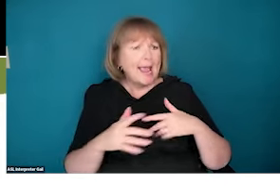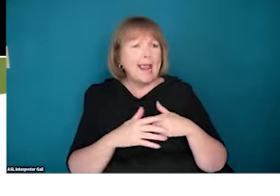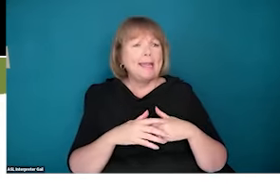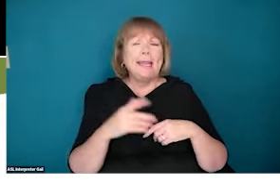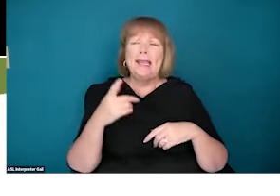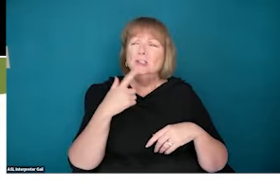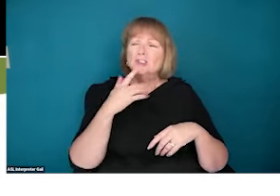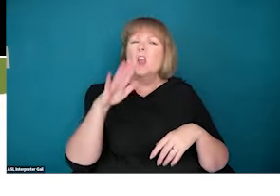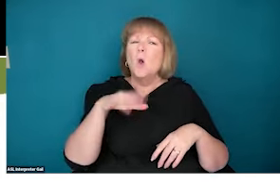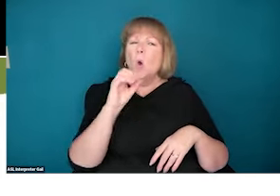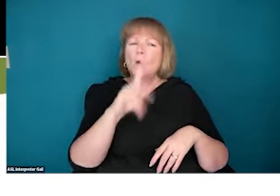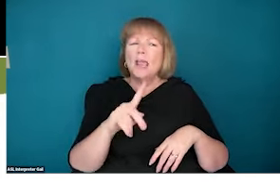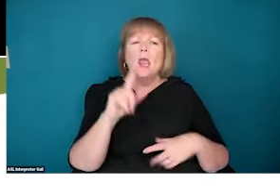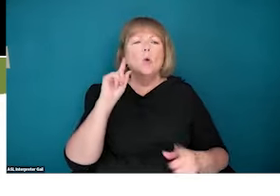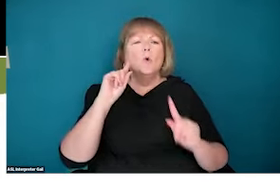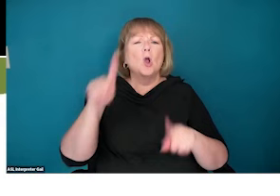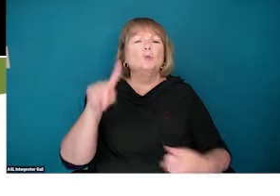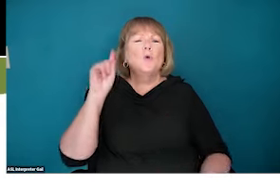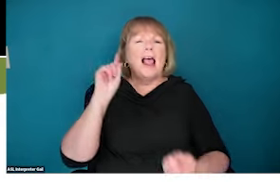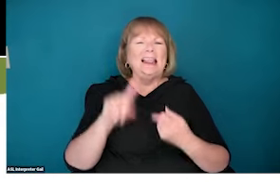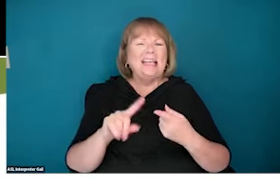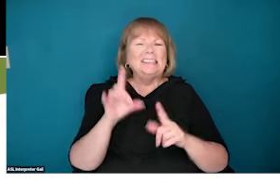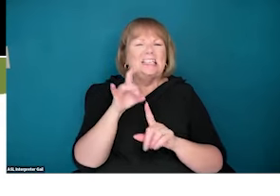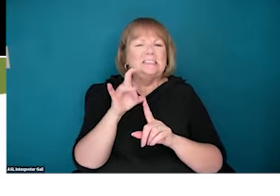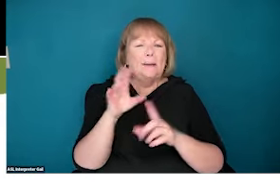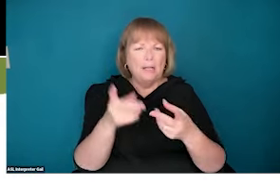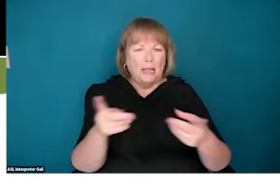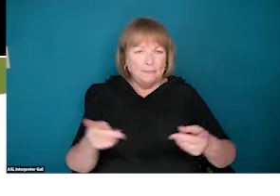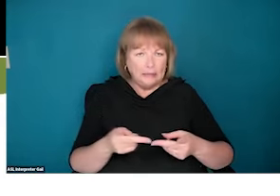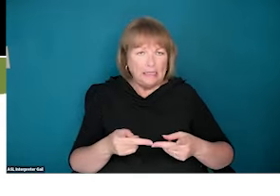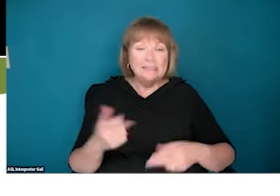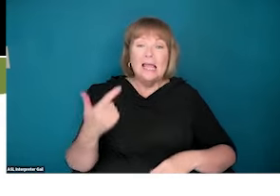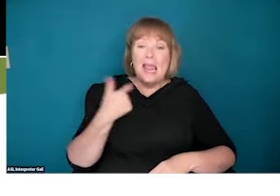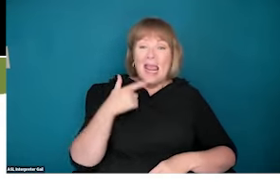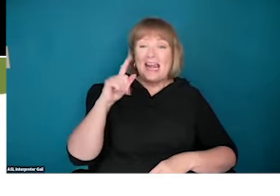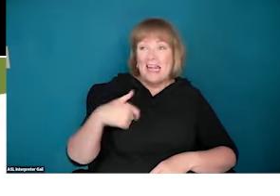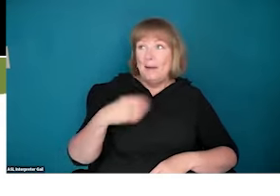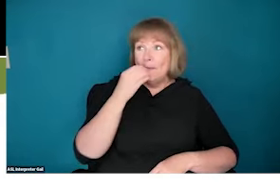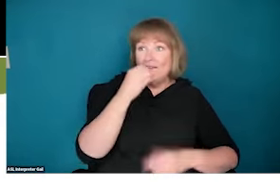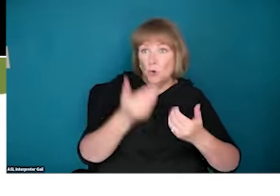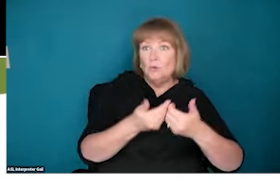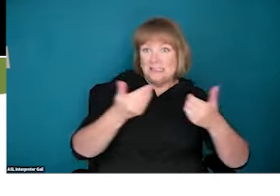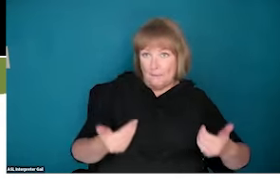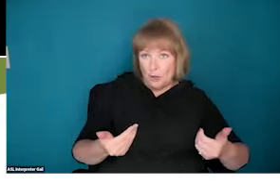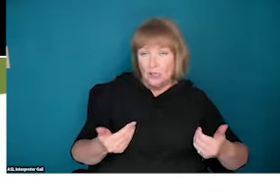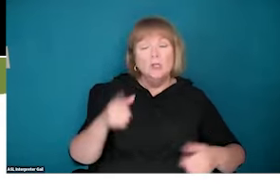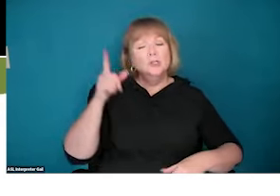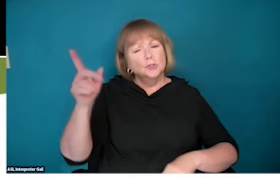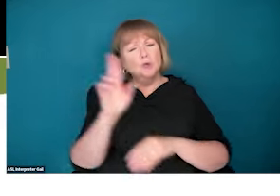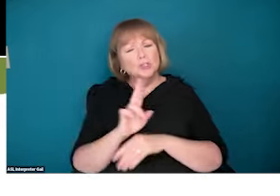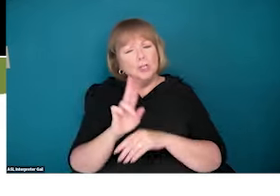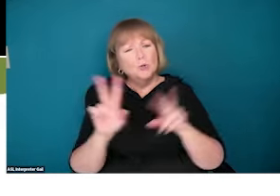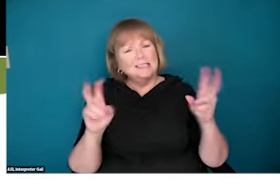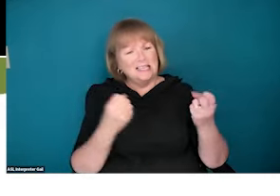conjunto y ella me dice, entonces ella me ayuda decisión por decisión y yo he tomado decisiones buenas,